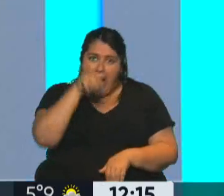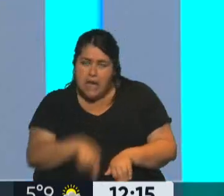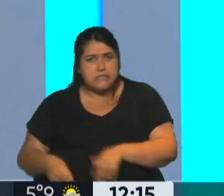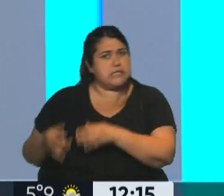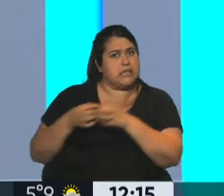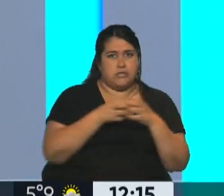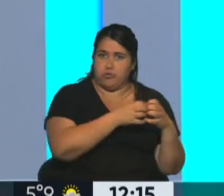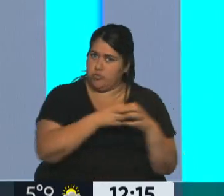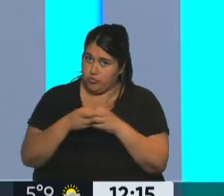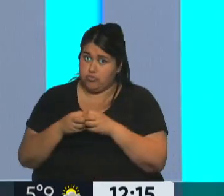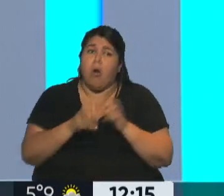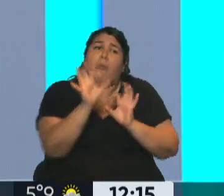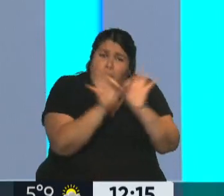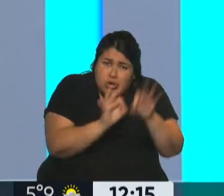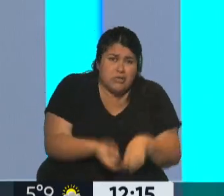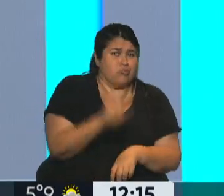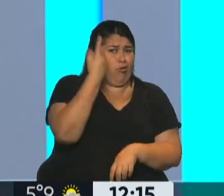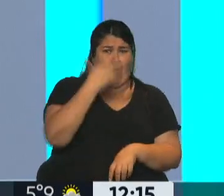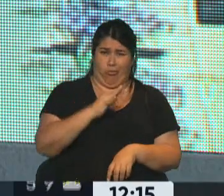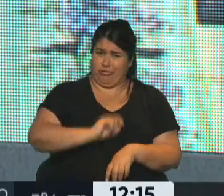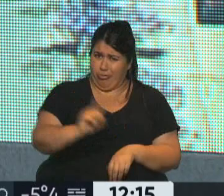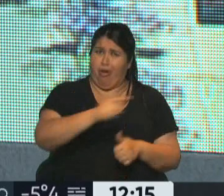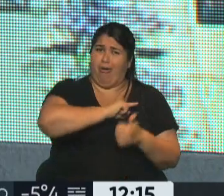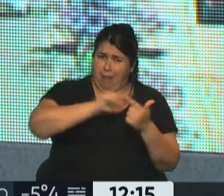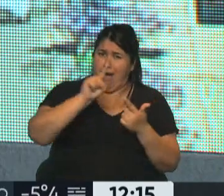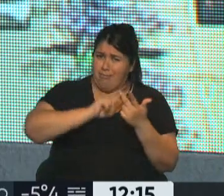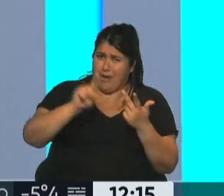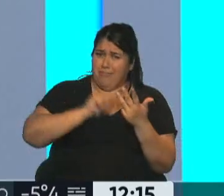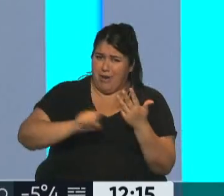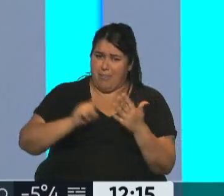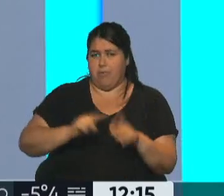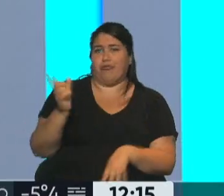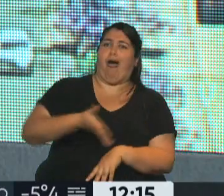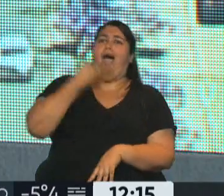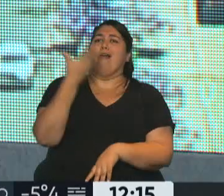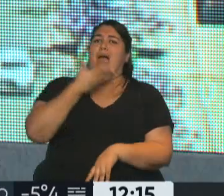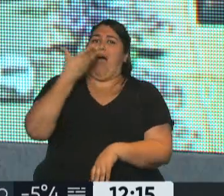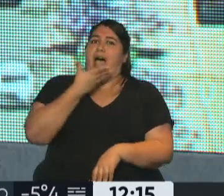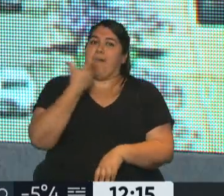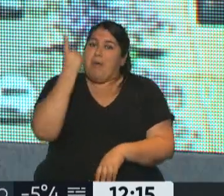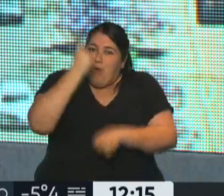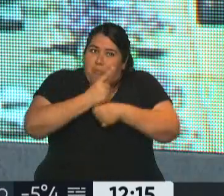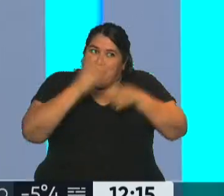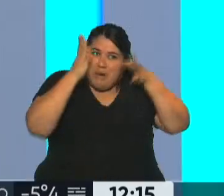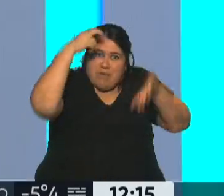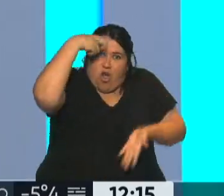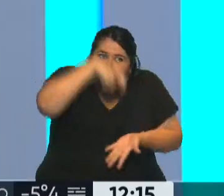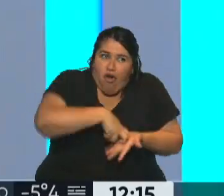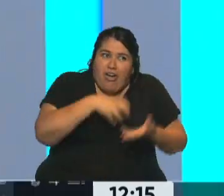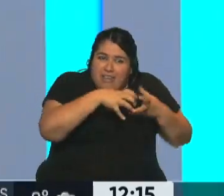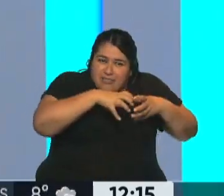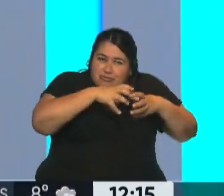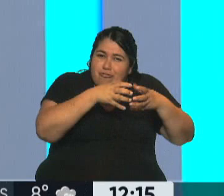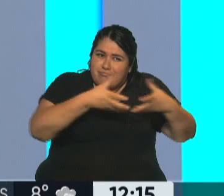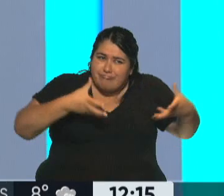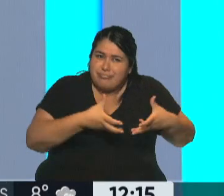así hay muchos proyectos que de la boca para afuera se pueden decir algo, pero después se les tiene que llevar para el Congreso, importante a la hora del debate, Parlamento, ¿no? Y recordemos que, por ejemplo, el